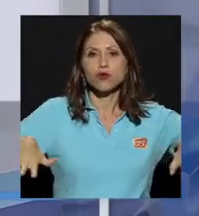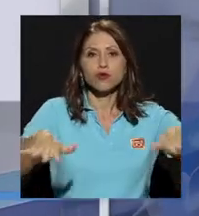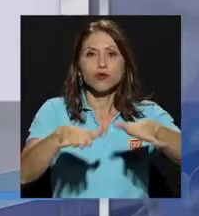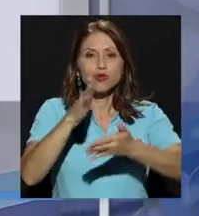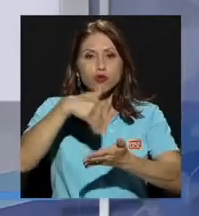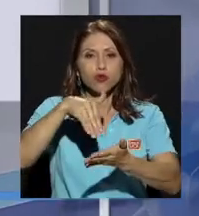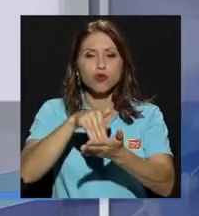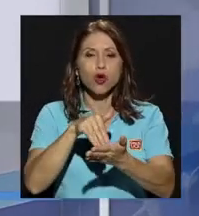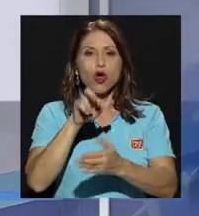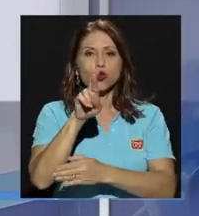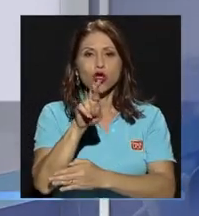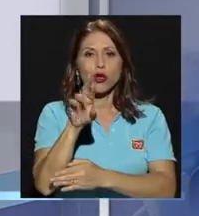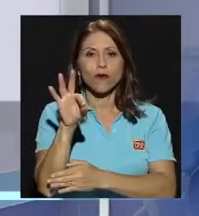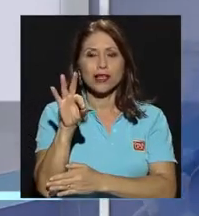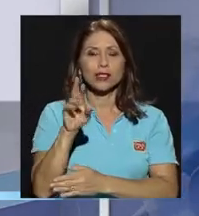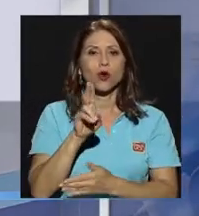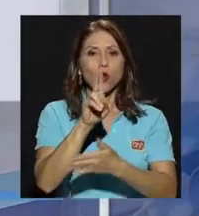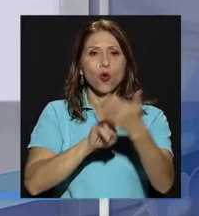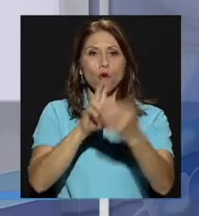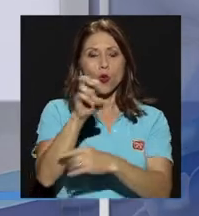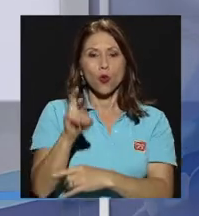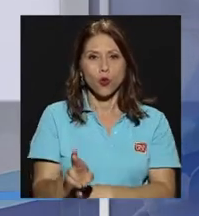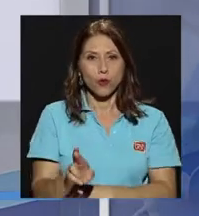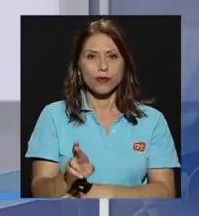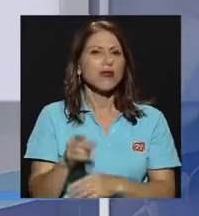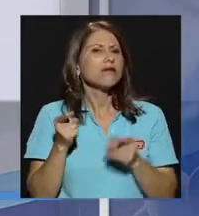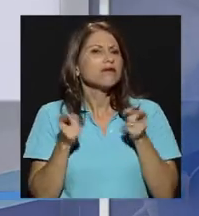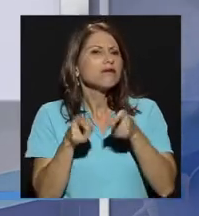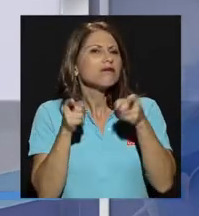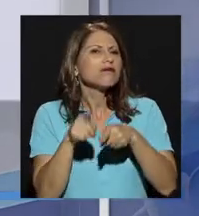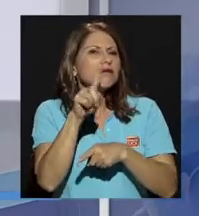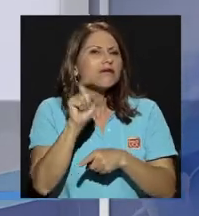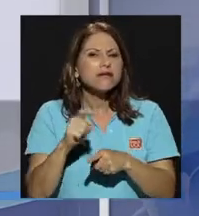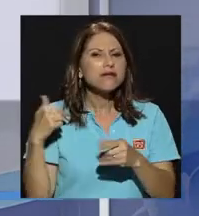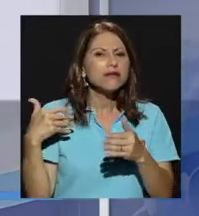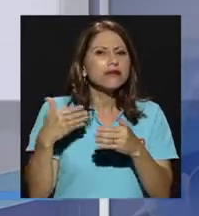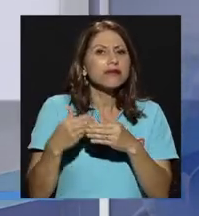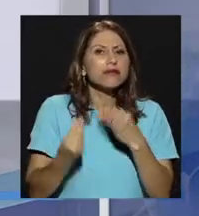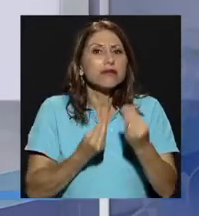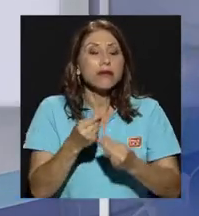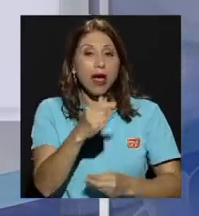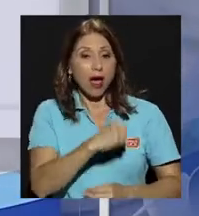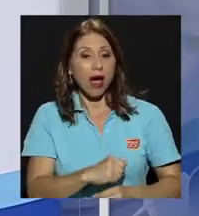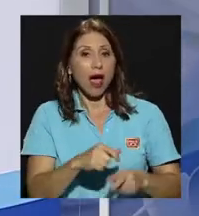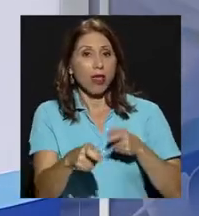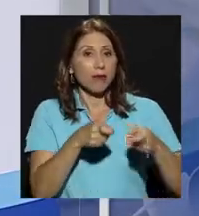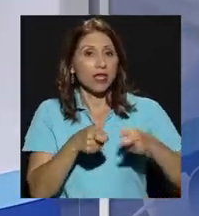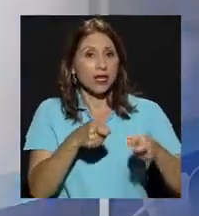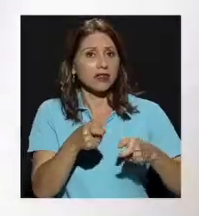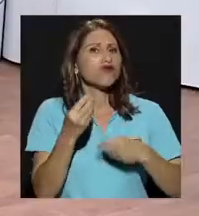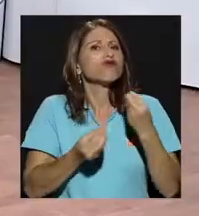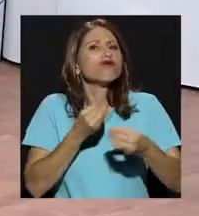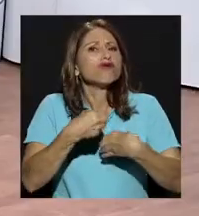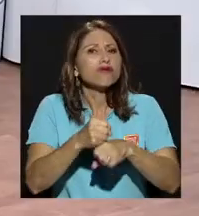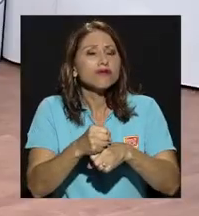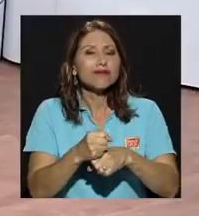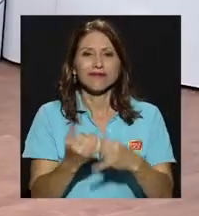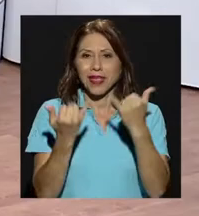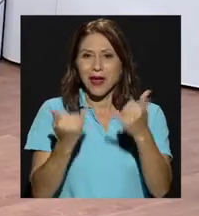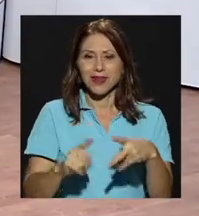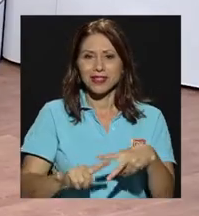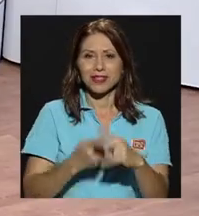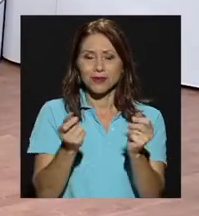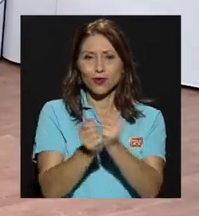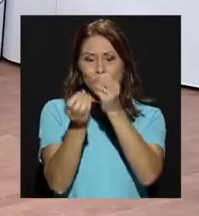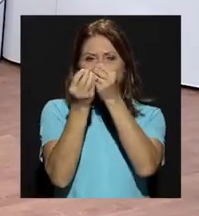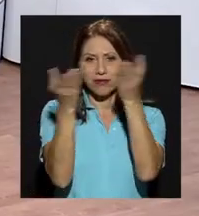campus Rodrigo Facio de la UCR. ¿Qué ha estado sucediendo y qué medidas ha tomado la administración? Iniciamos ahora con